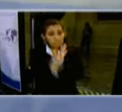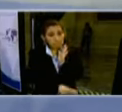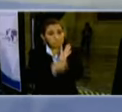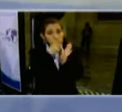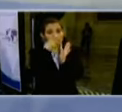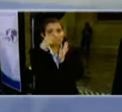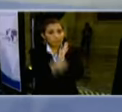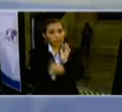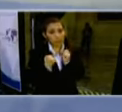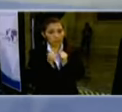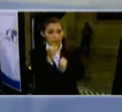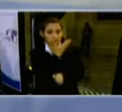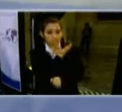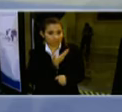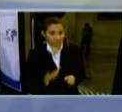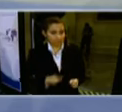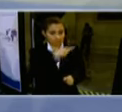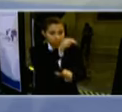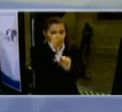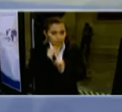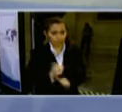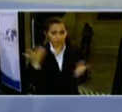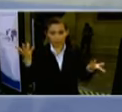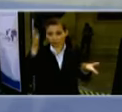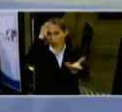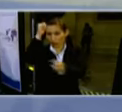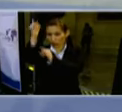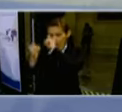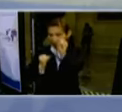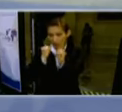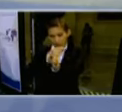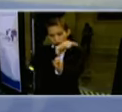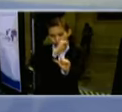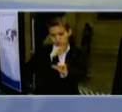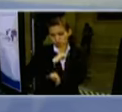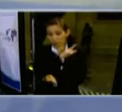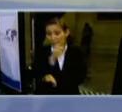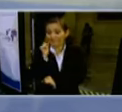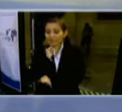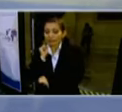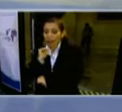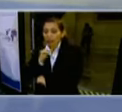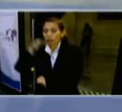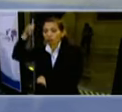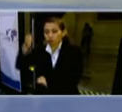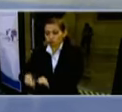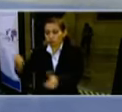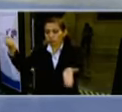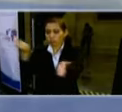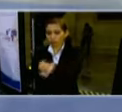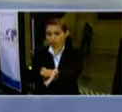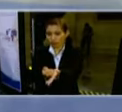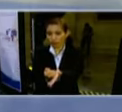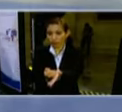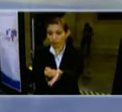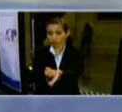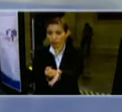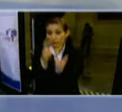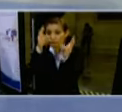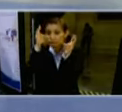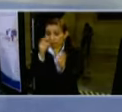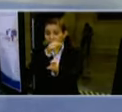establece que es el Poder Ejecutivo el encargado de celebrar tratados internacionales y el Senado el encargado de ratificarlos, en el